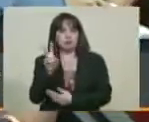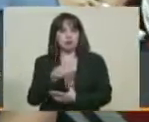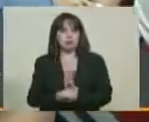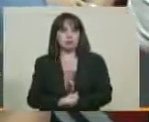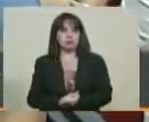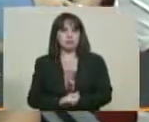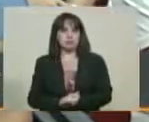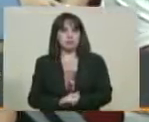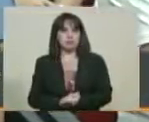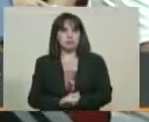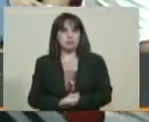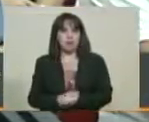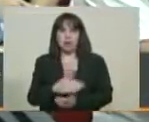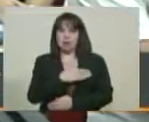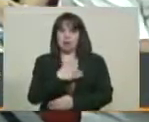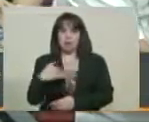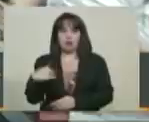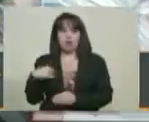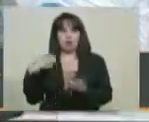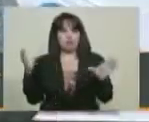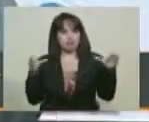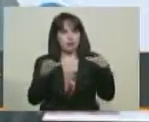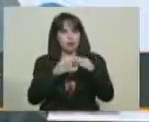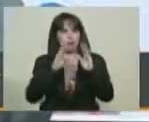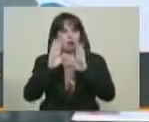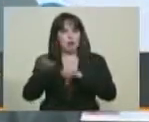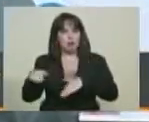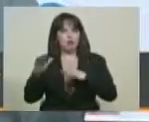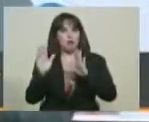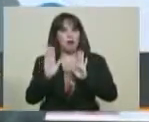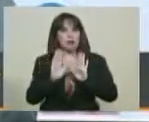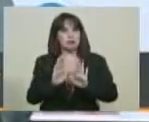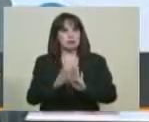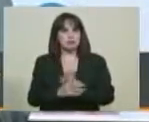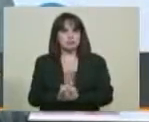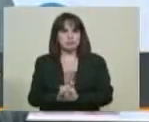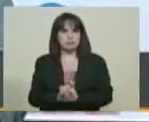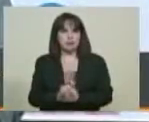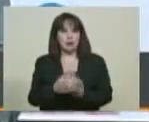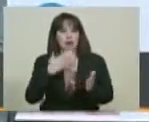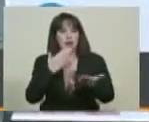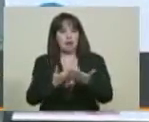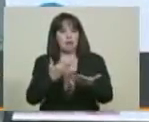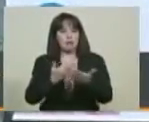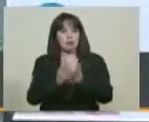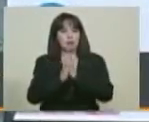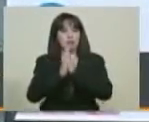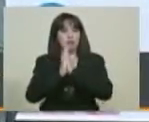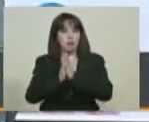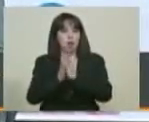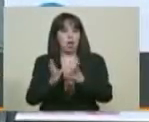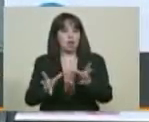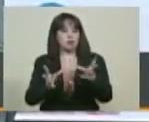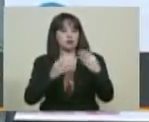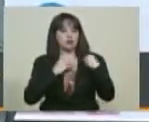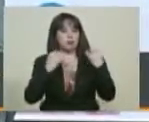Son los sectores que yo aspiro. Y les pido, aspiro y les pido, que los asuman desde ya.